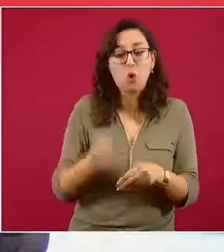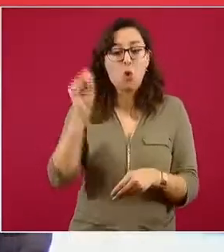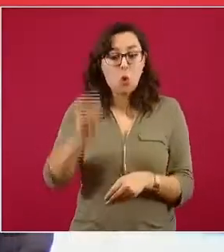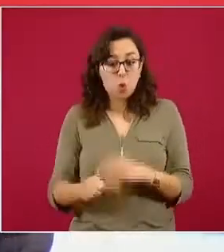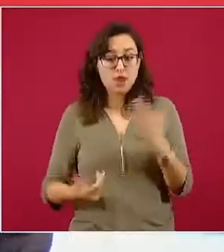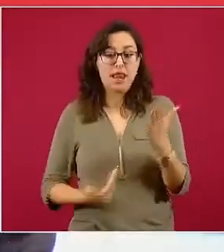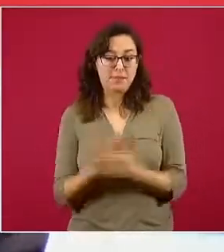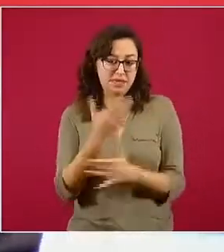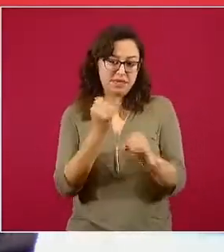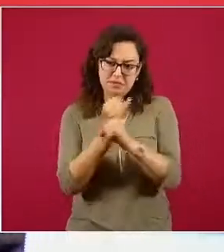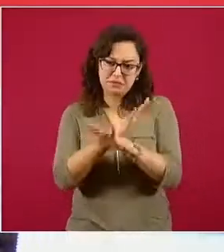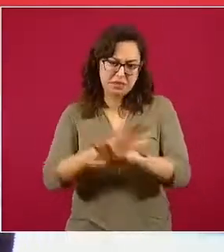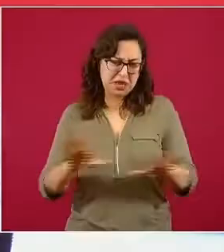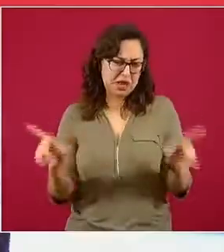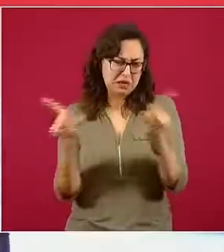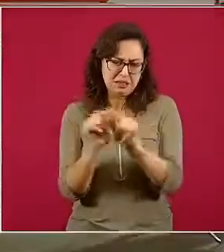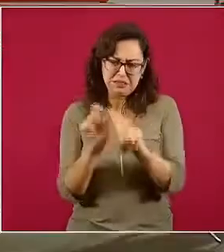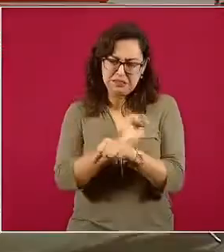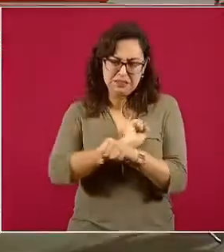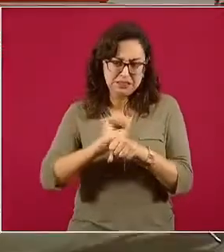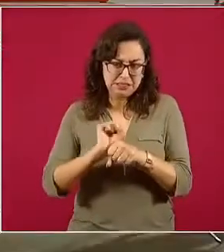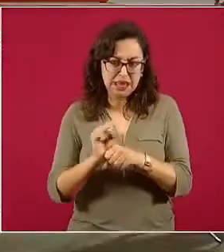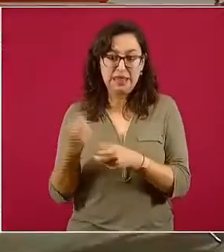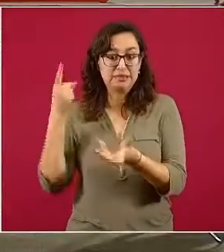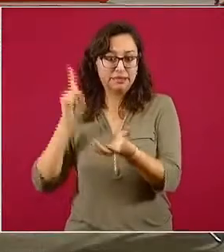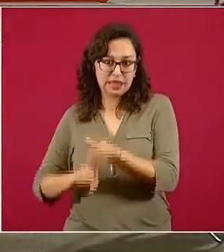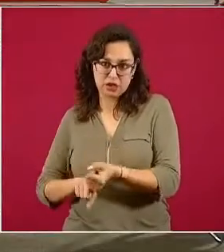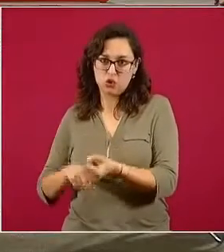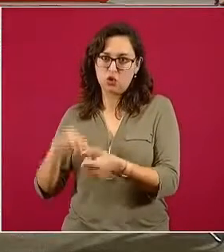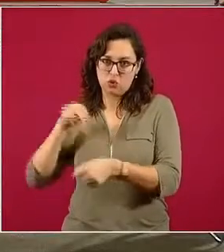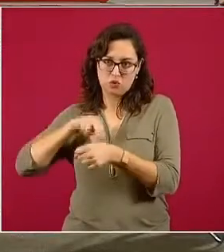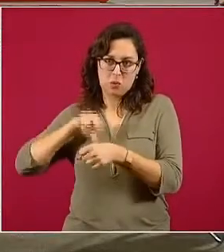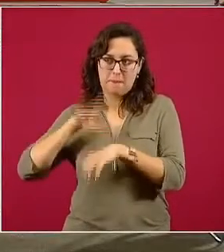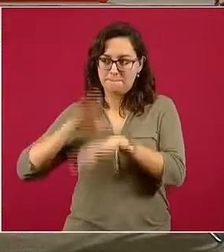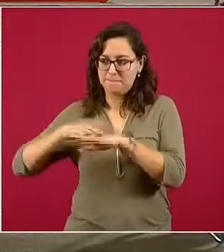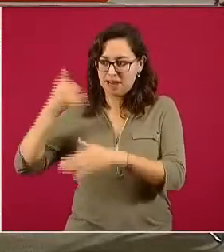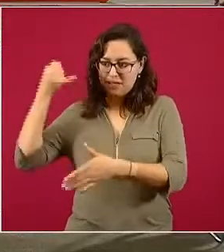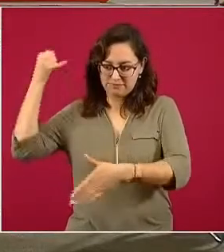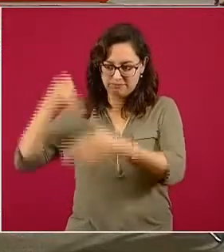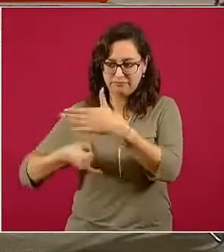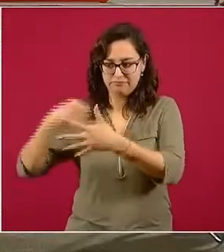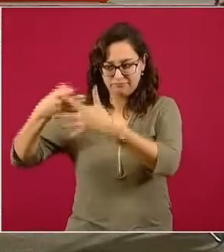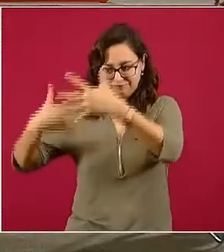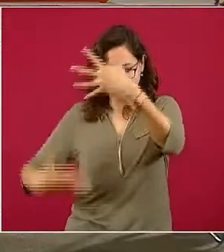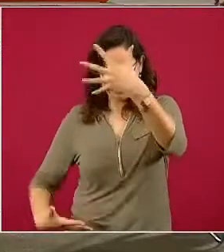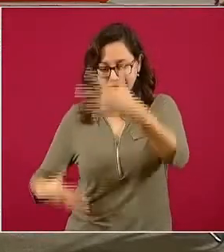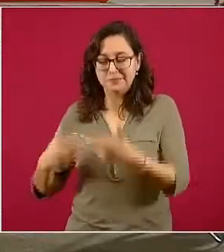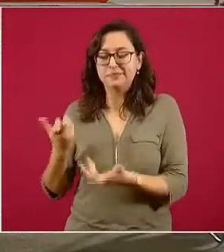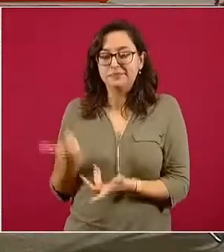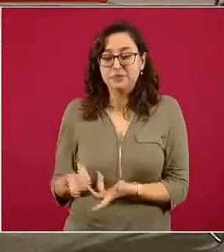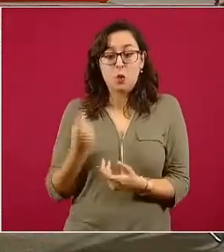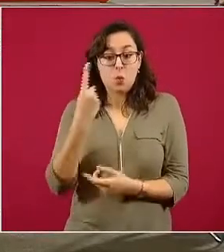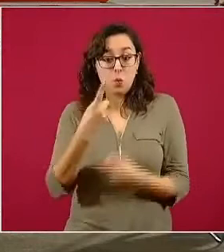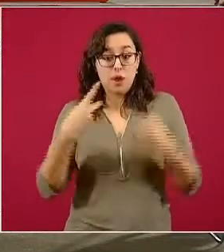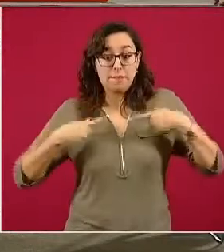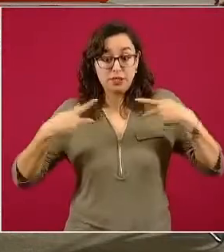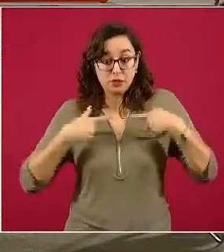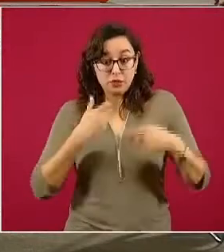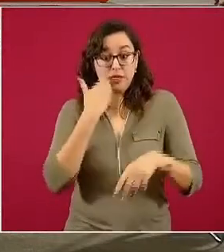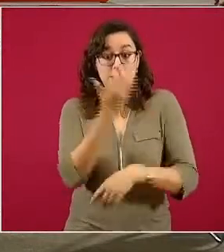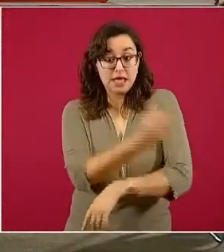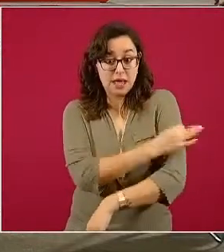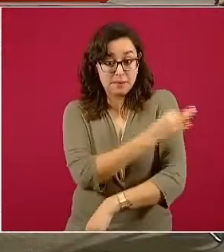simple. Para uso interno tenemos mucho mayor detalle de cuál es la ruta crítica que sigue una persona candidata a ser